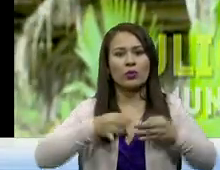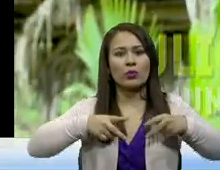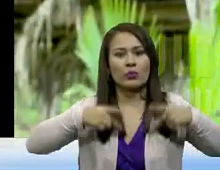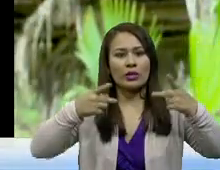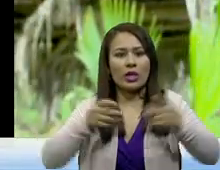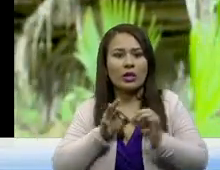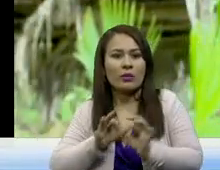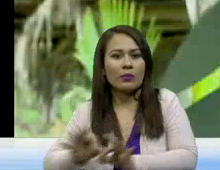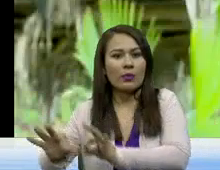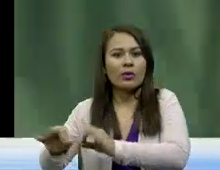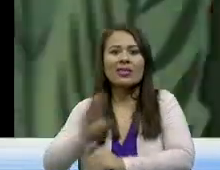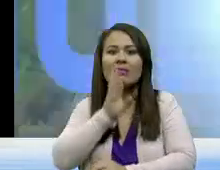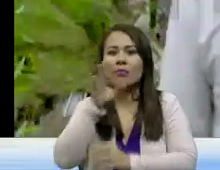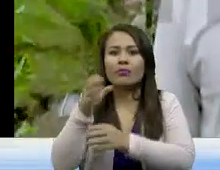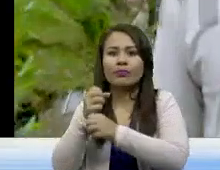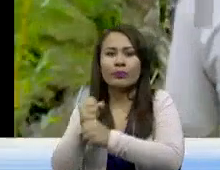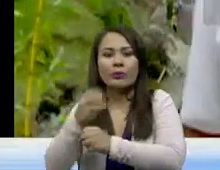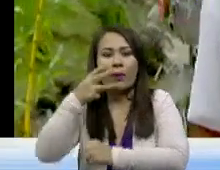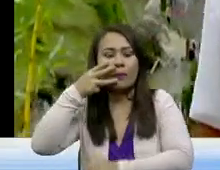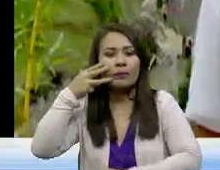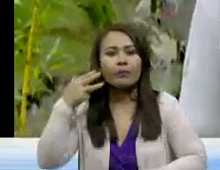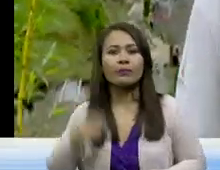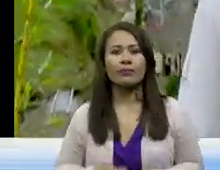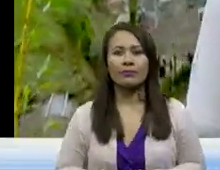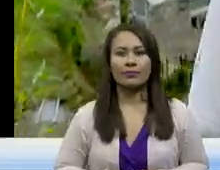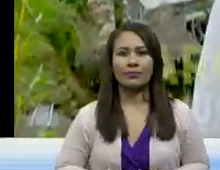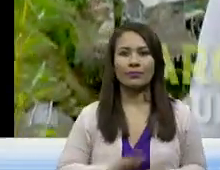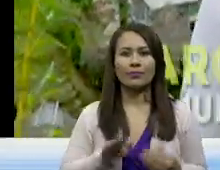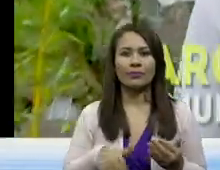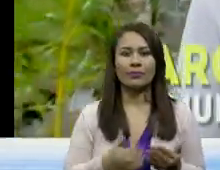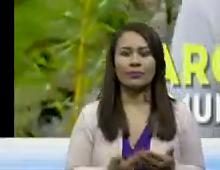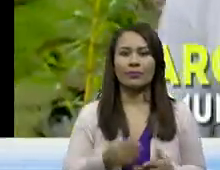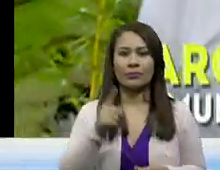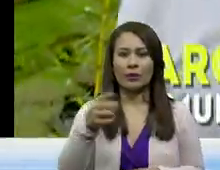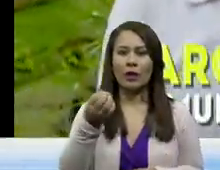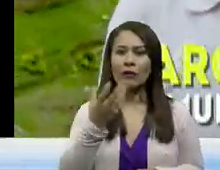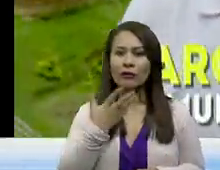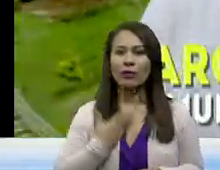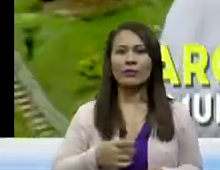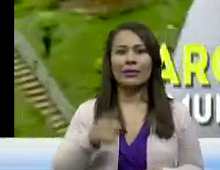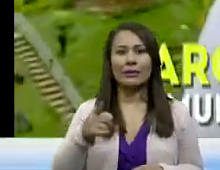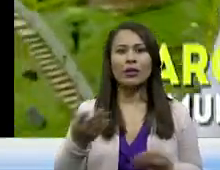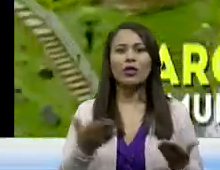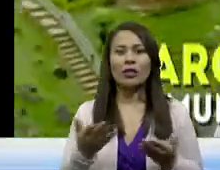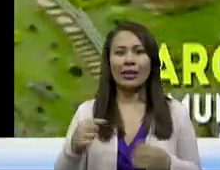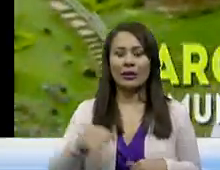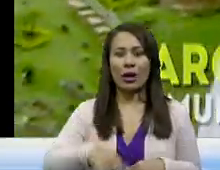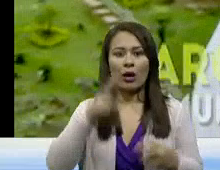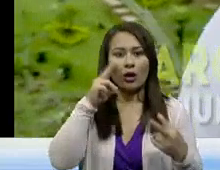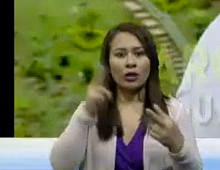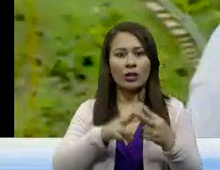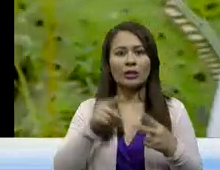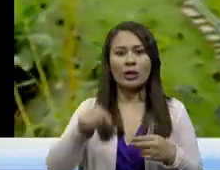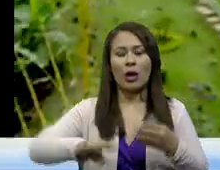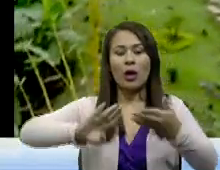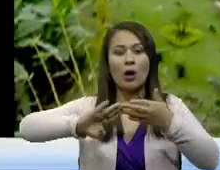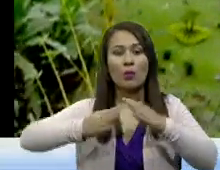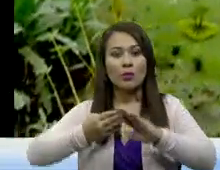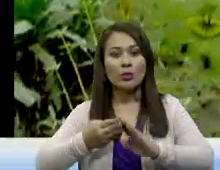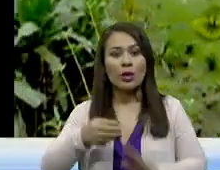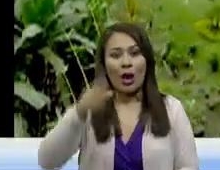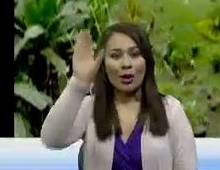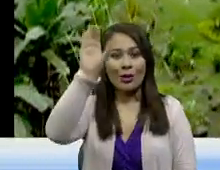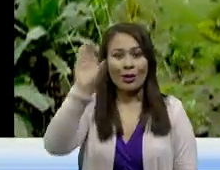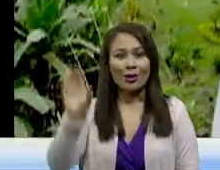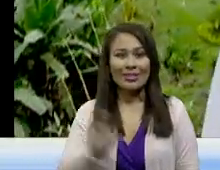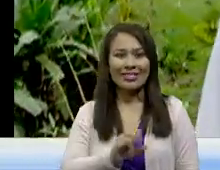mantenía siempre la Amazonía. Háblenme un poco de la historia de su comunidad. Muy bien, Cintia. La historia de esta comunidad Shuar de la Costa viene desde